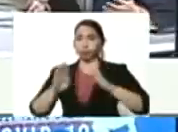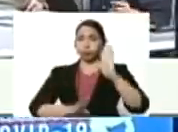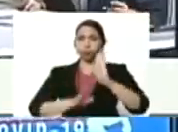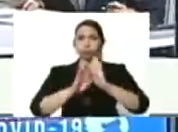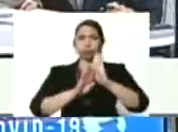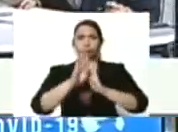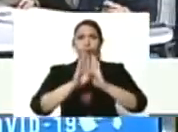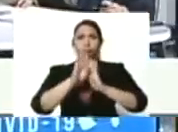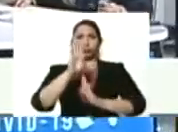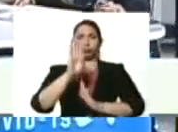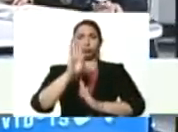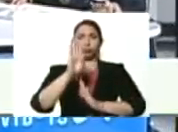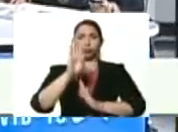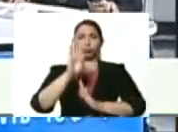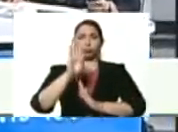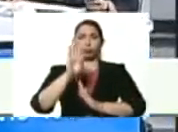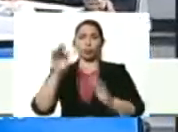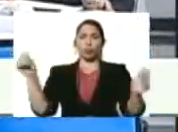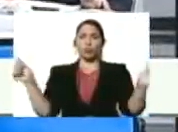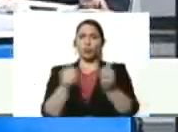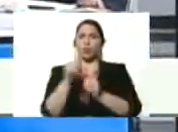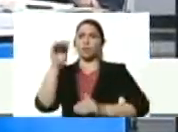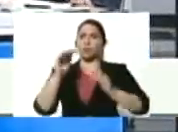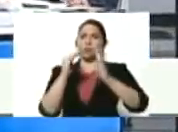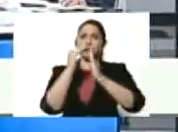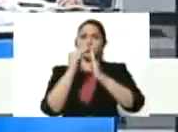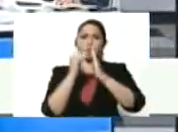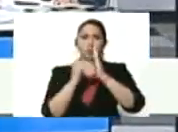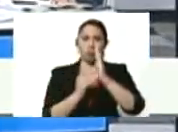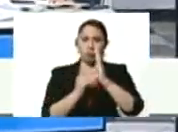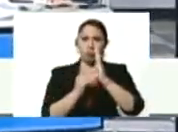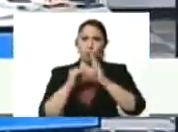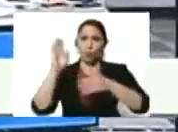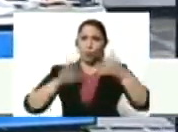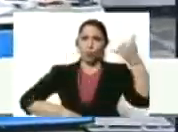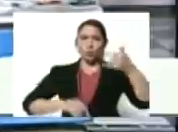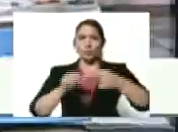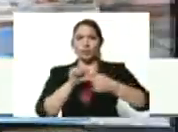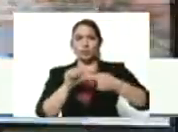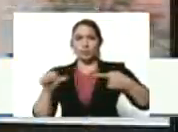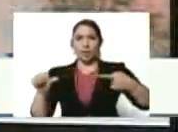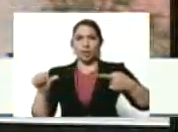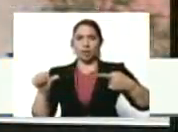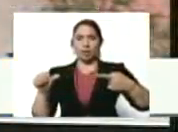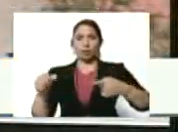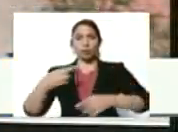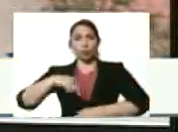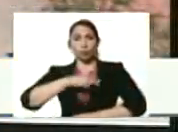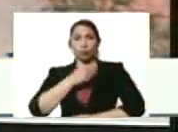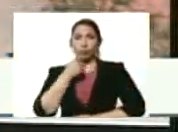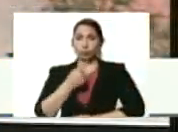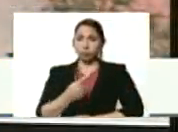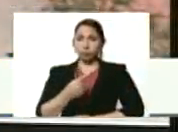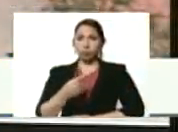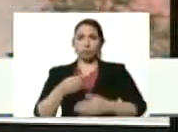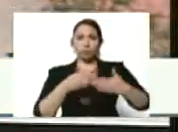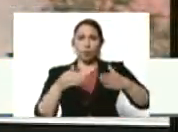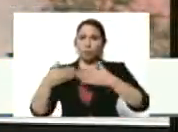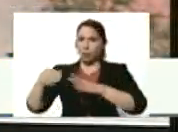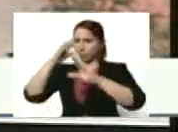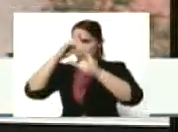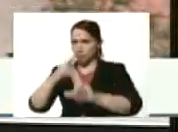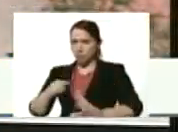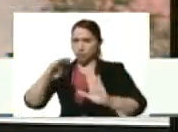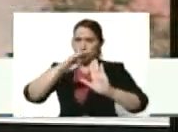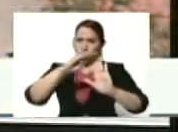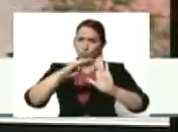lento semanal, con un ligero descenso en esta última semana. Consideramos necesario garantizar el cumplimiento